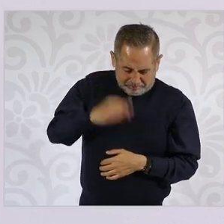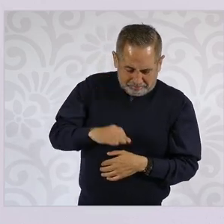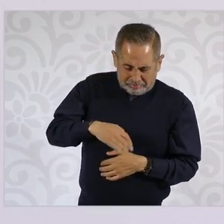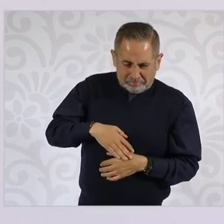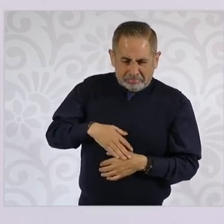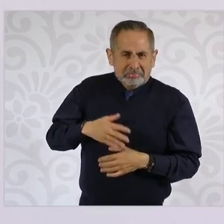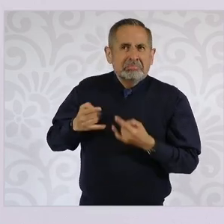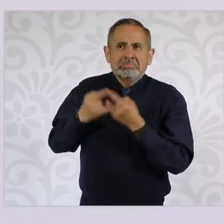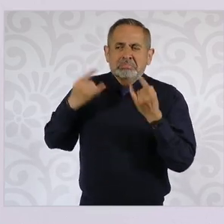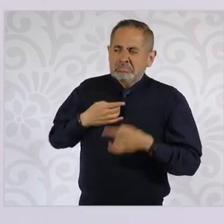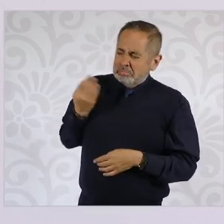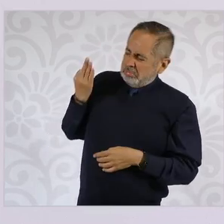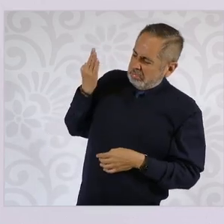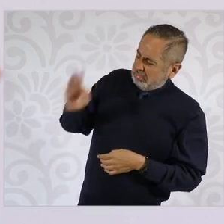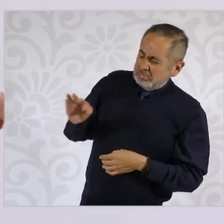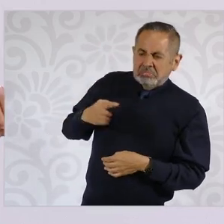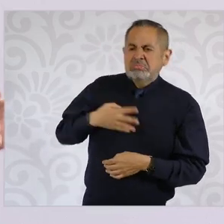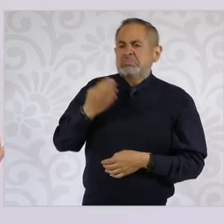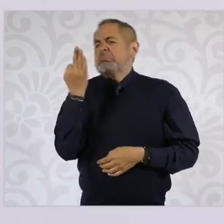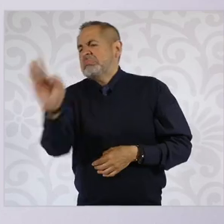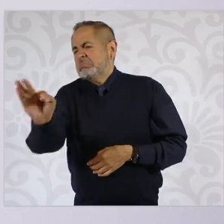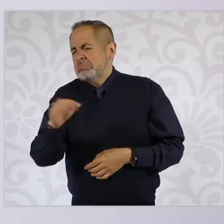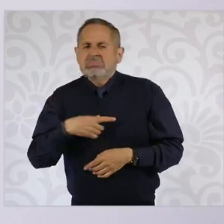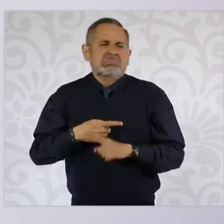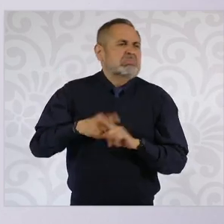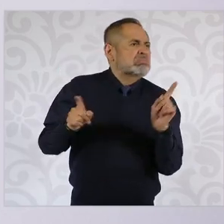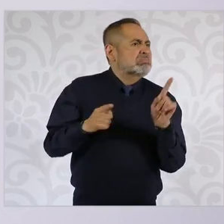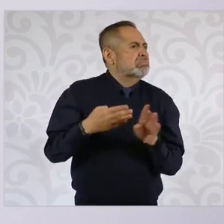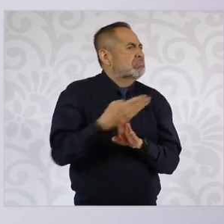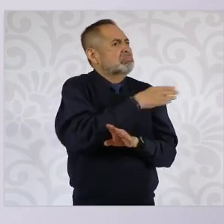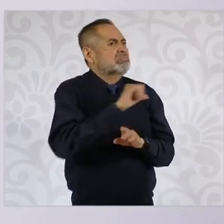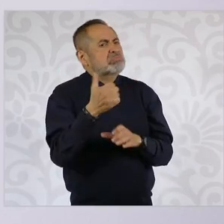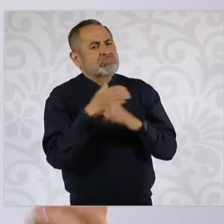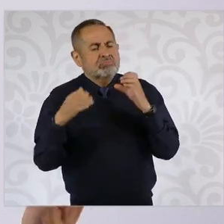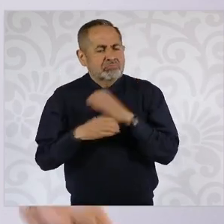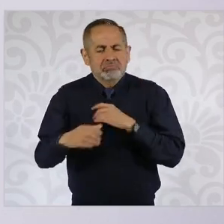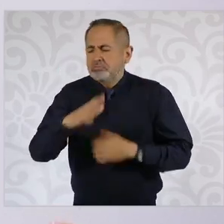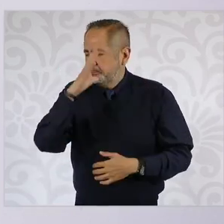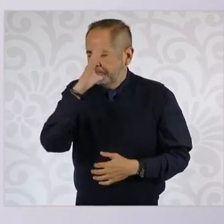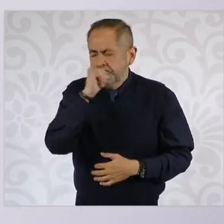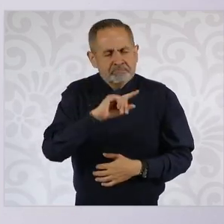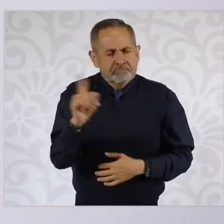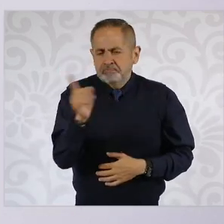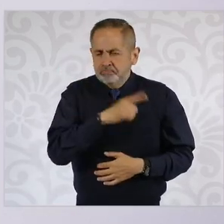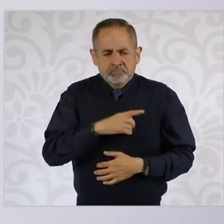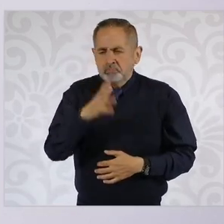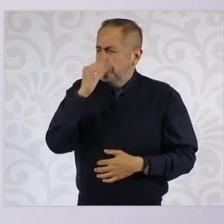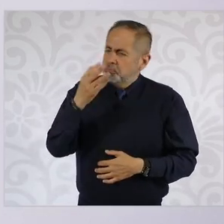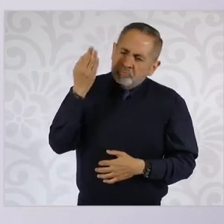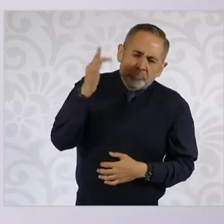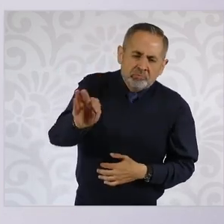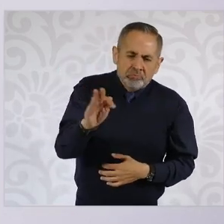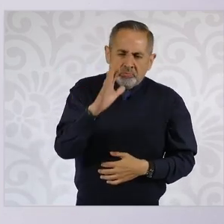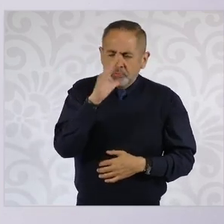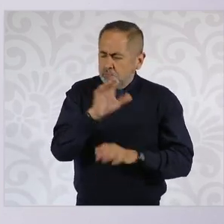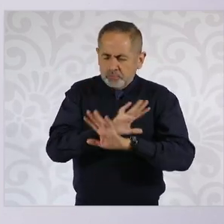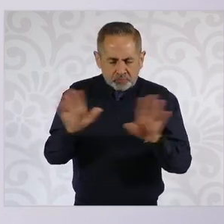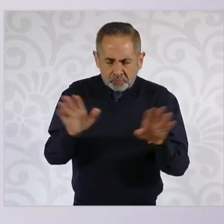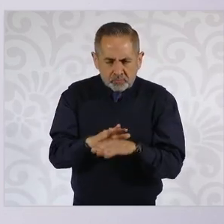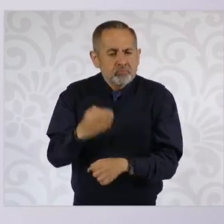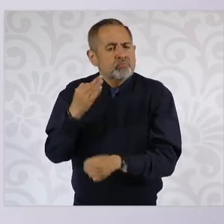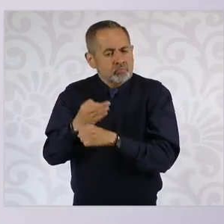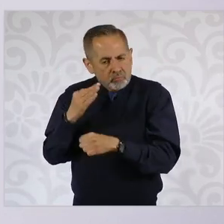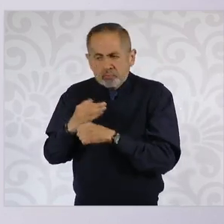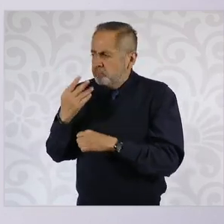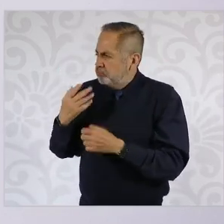nuestra historia y al pueblo de México. Entonces, es un buen momento en el país,